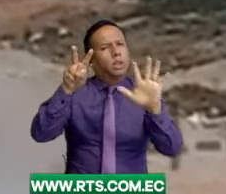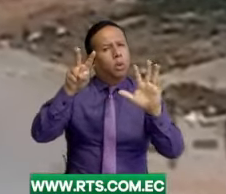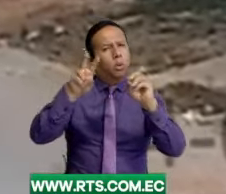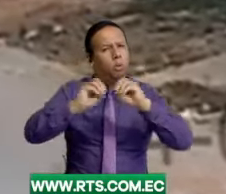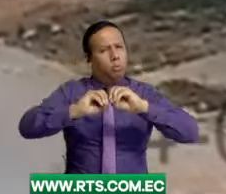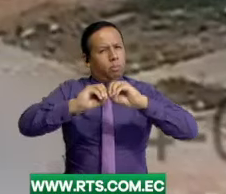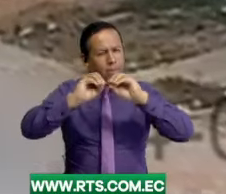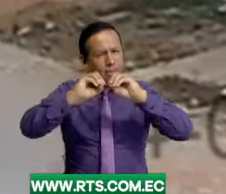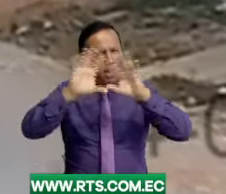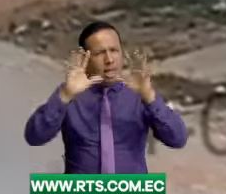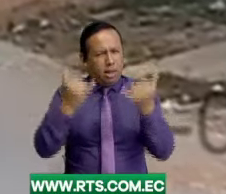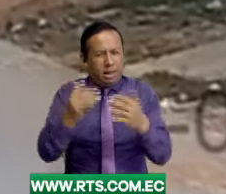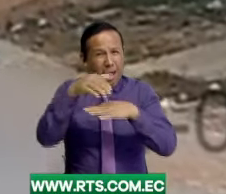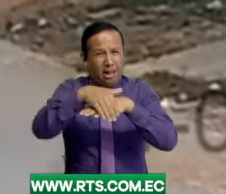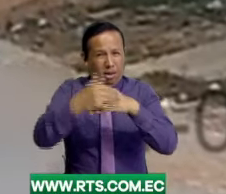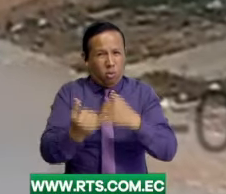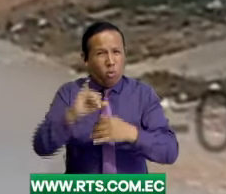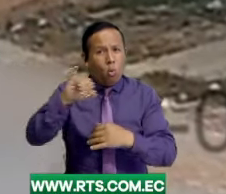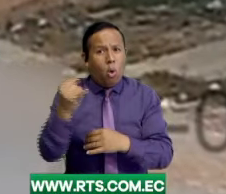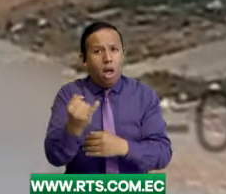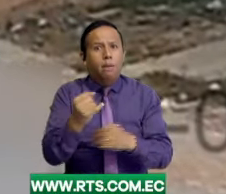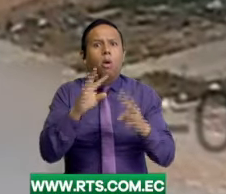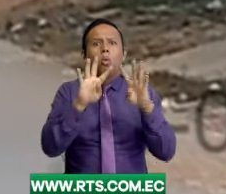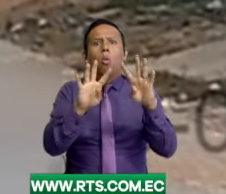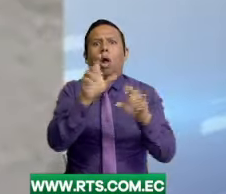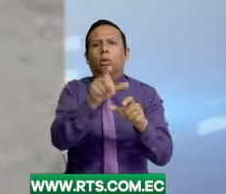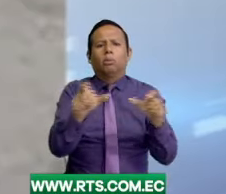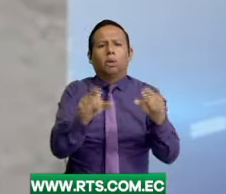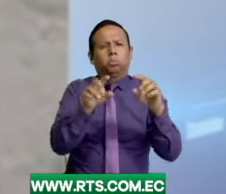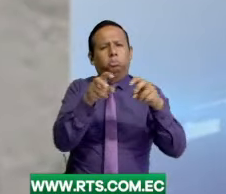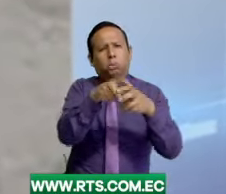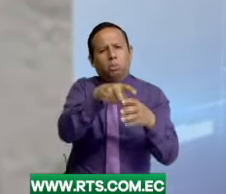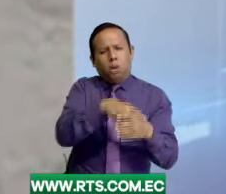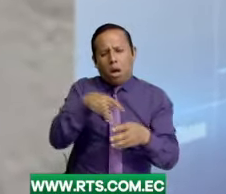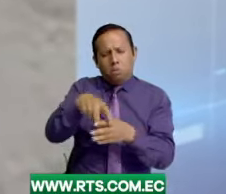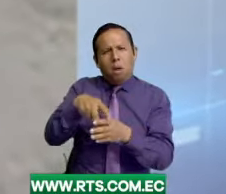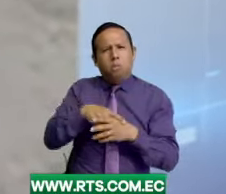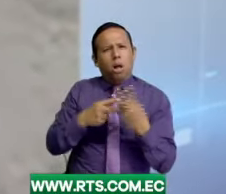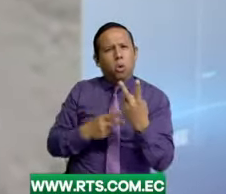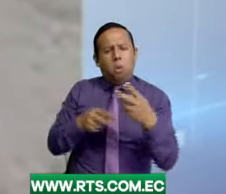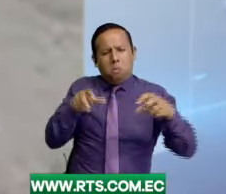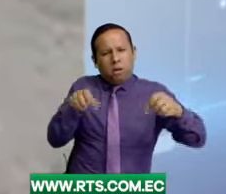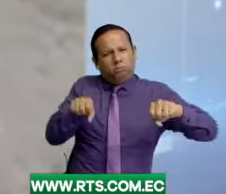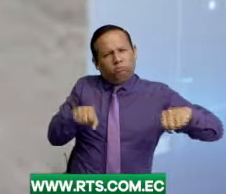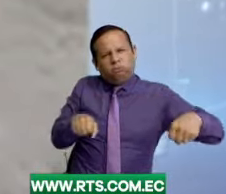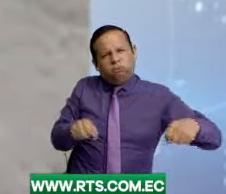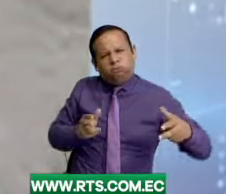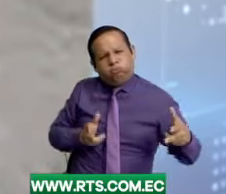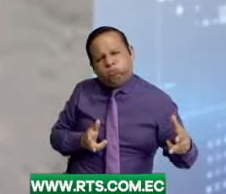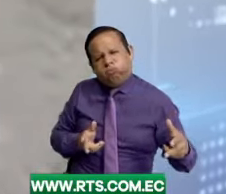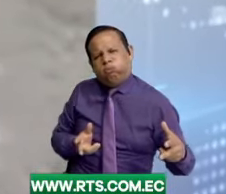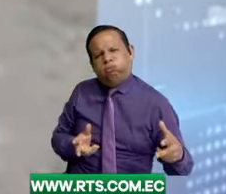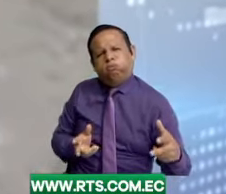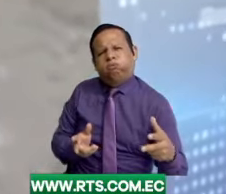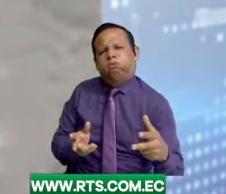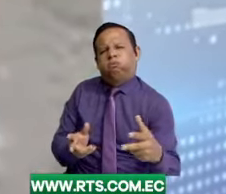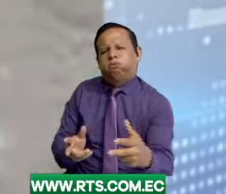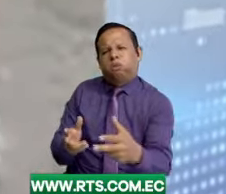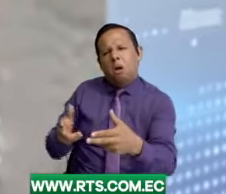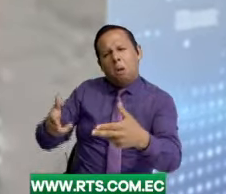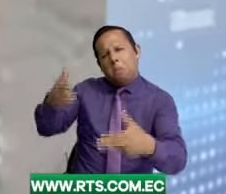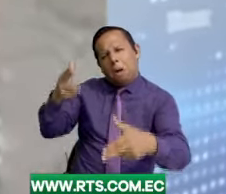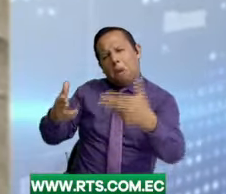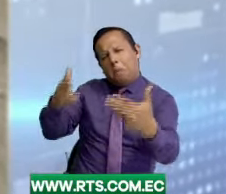jueves, al menos cuatro sujetos armados a bordo de dos motocicletas los interceptaron y